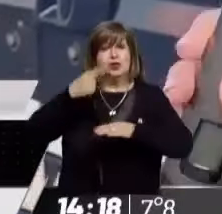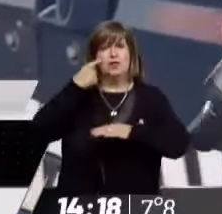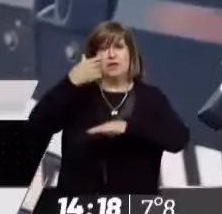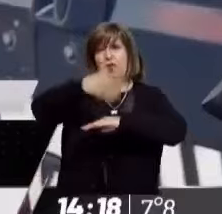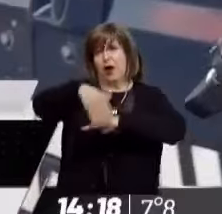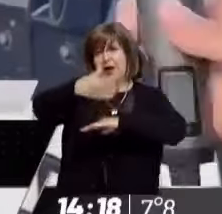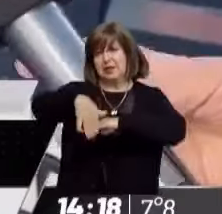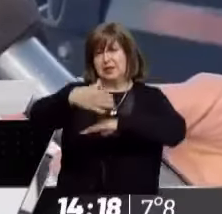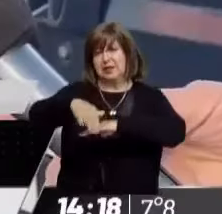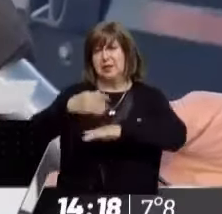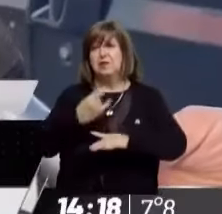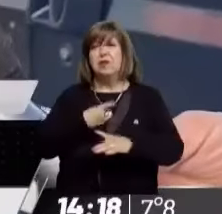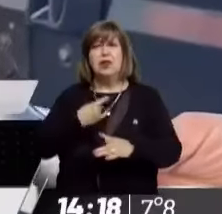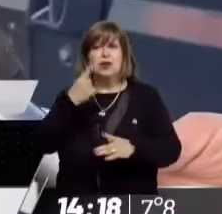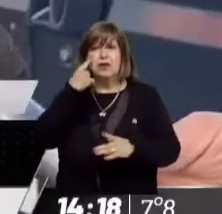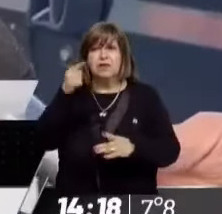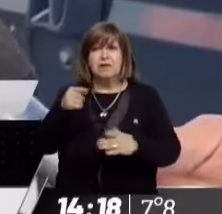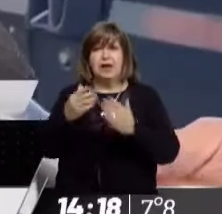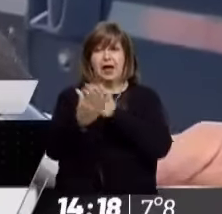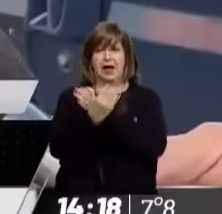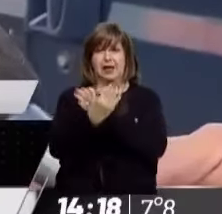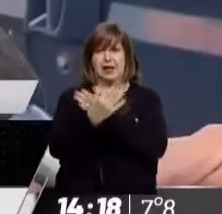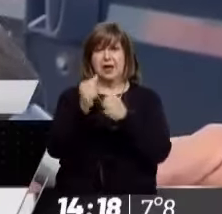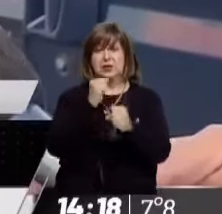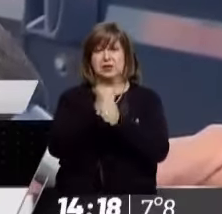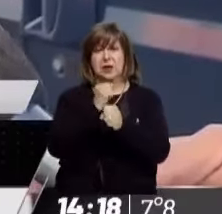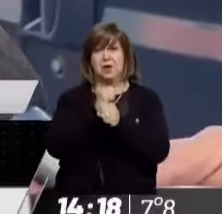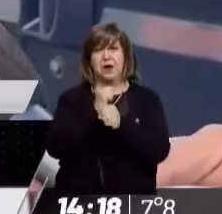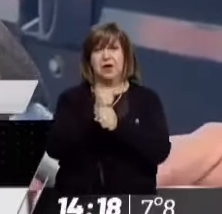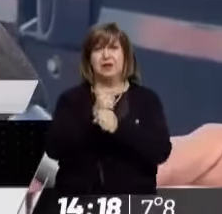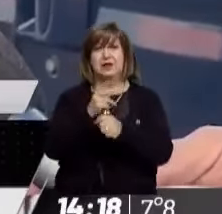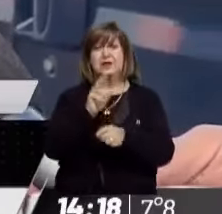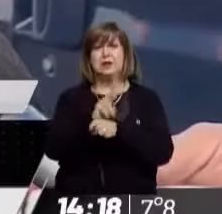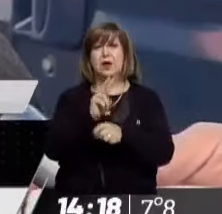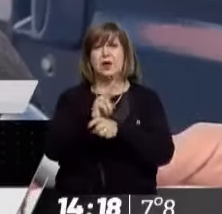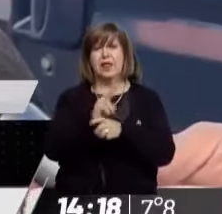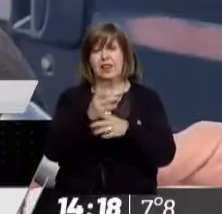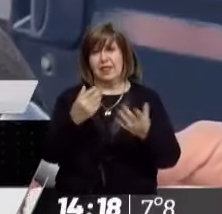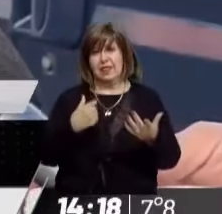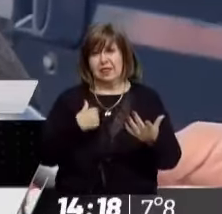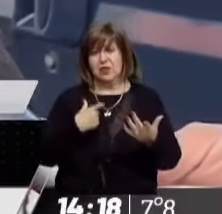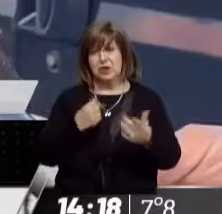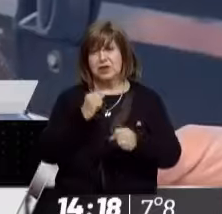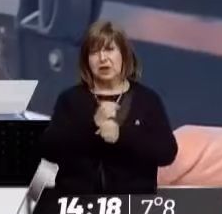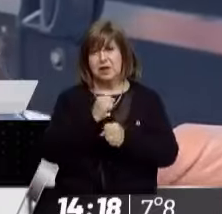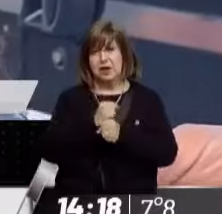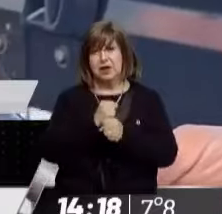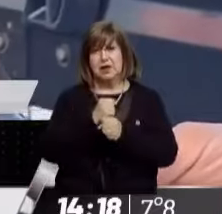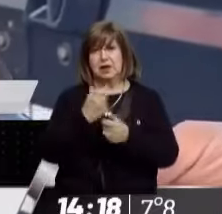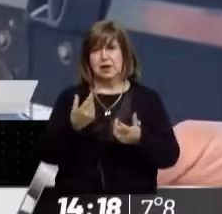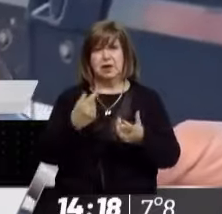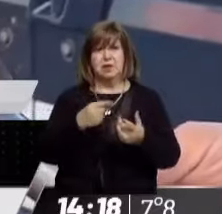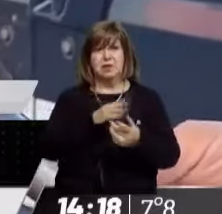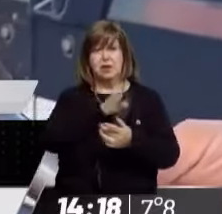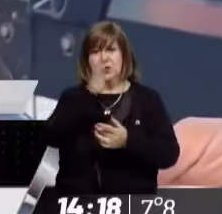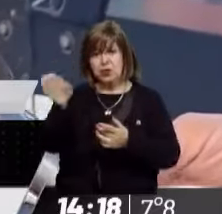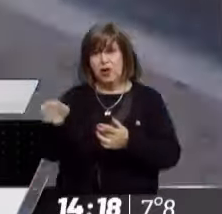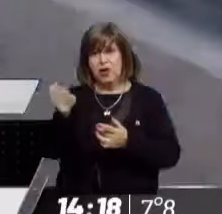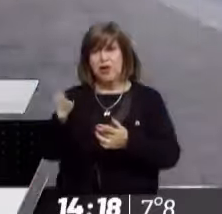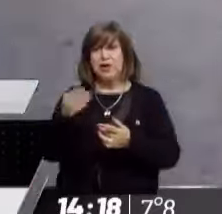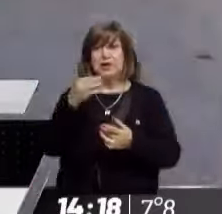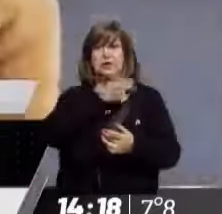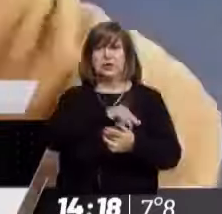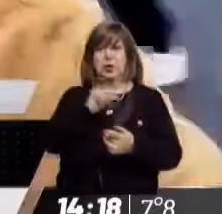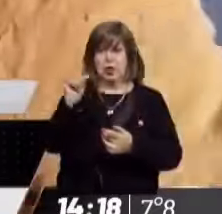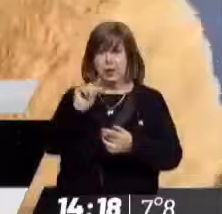calle y antes donde vivían Y antes yo alquilaba yo trabajo en seguridad privada Yo te te alquilaba pero ya no me alcanzó el sueldo por eso vine a hacer lo que estoy haciendo